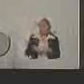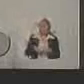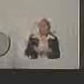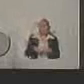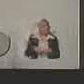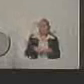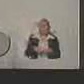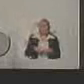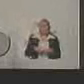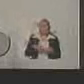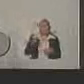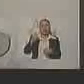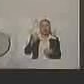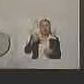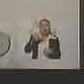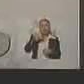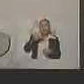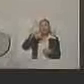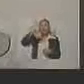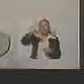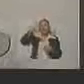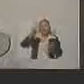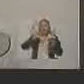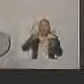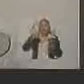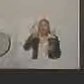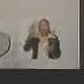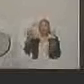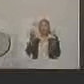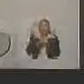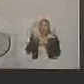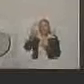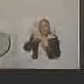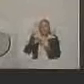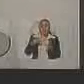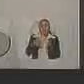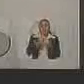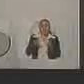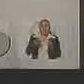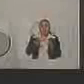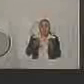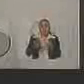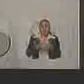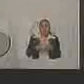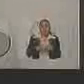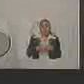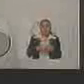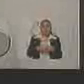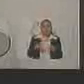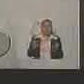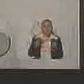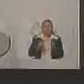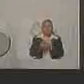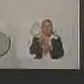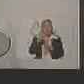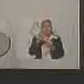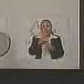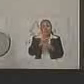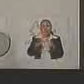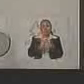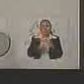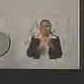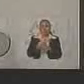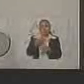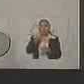responsables quieren participar del bienestar, del desarrollo social de nuestra delegación. Hay un proyecto muy interesante que me